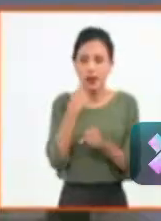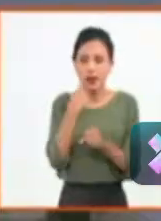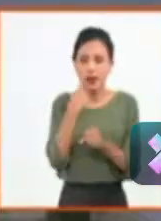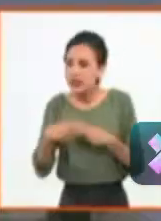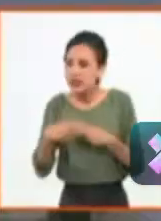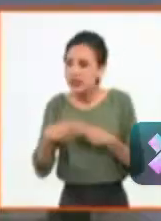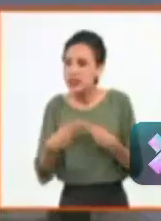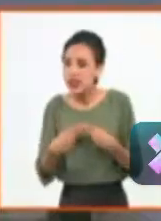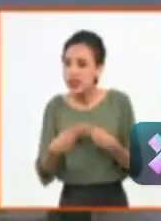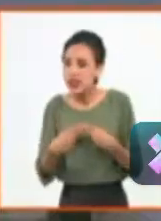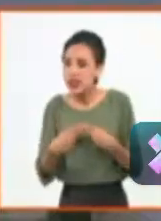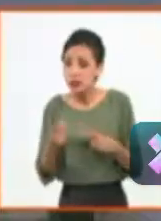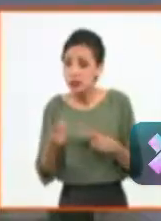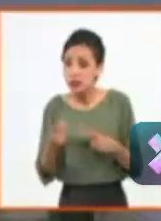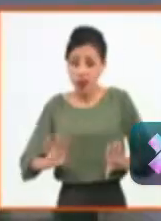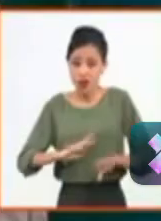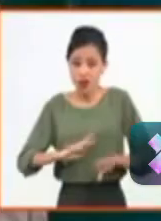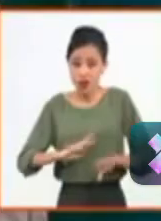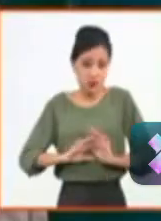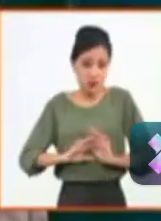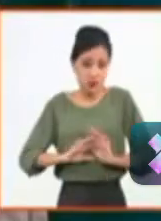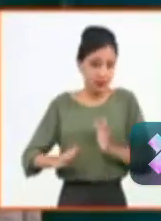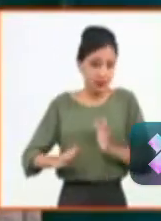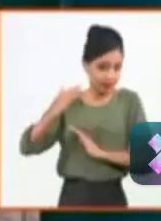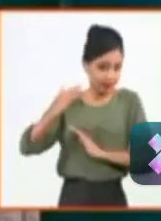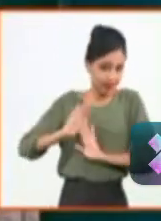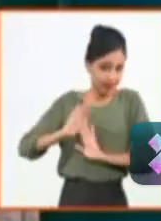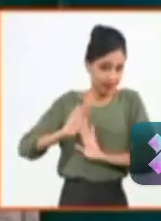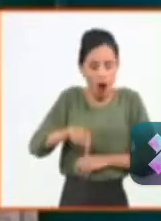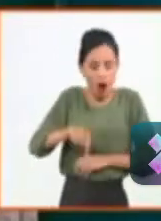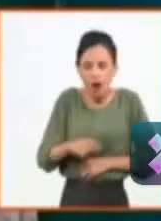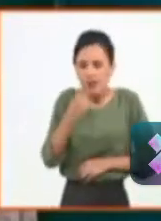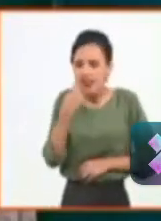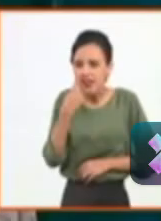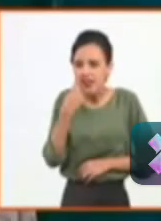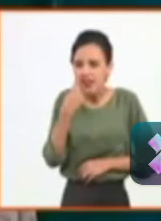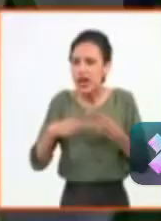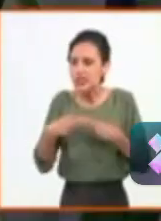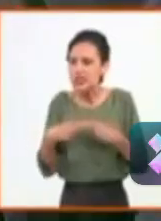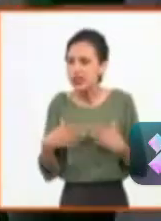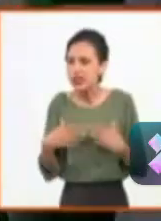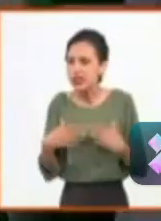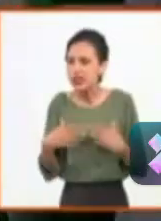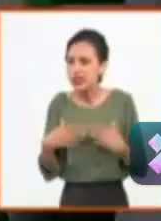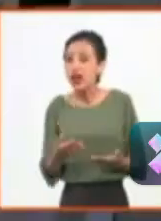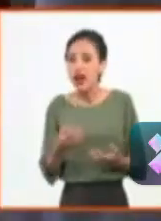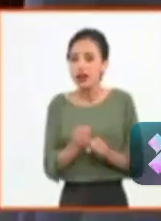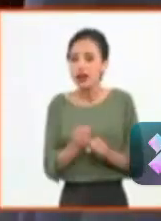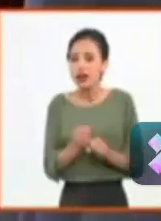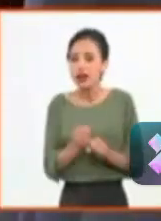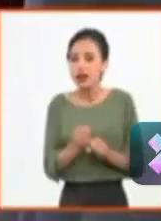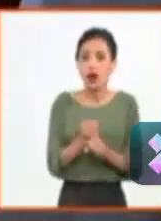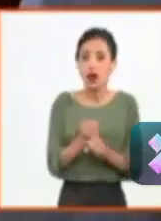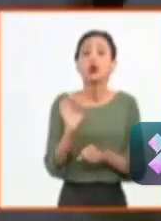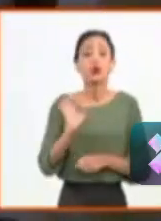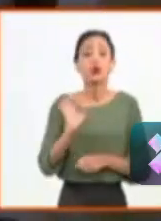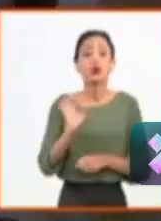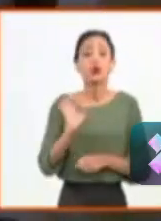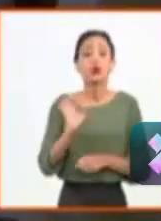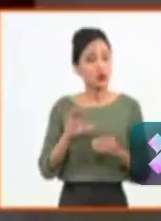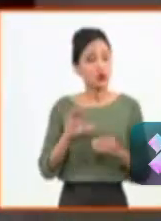está hecho ya está. Es lo que está por hacer, es lo que está por llegar. Nos esperan todavía días